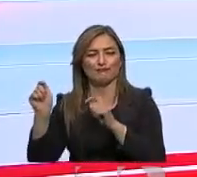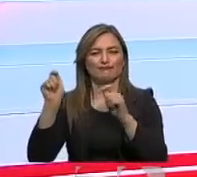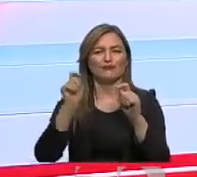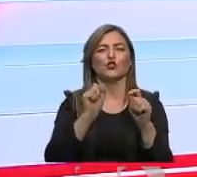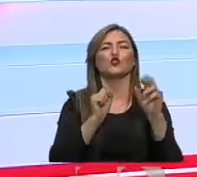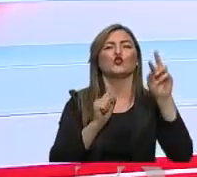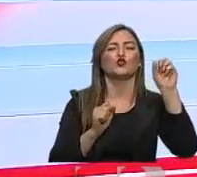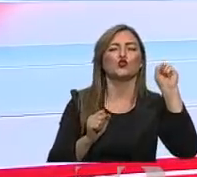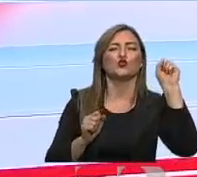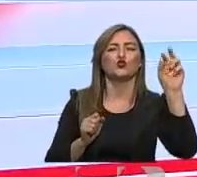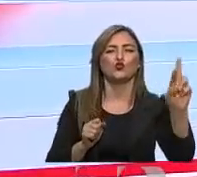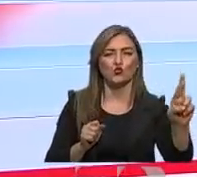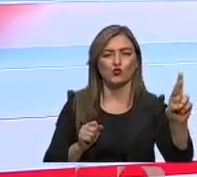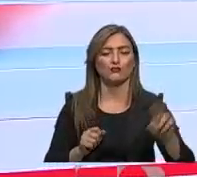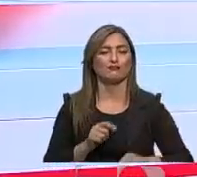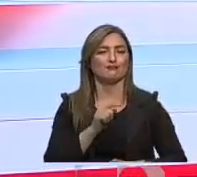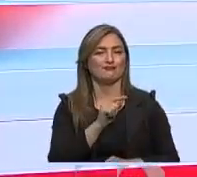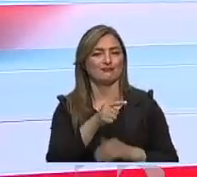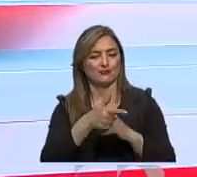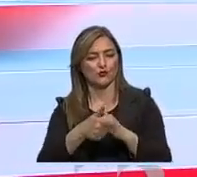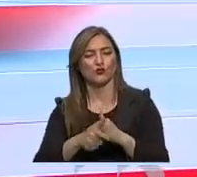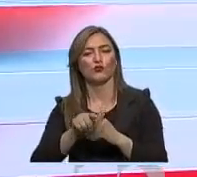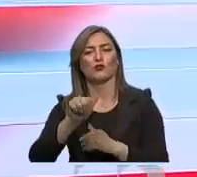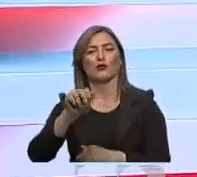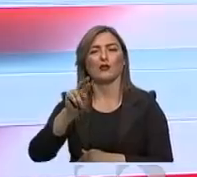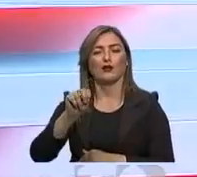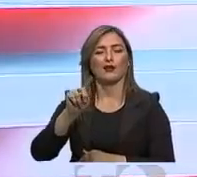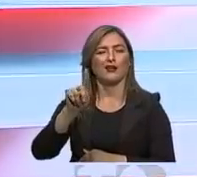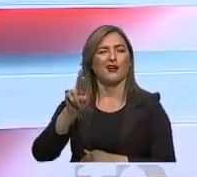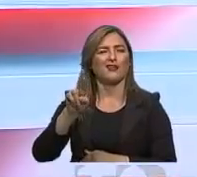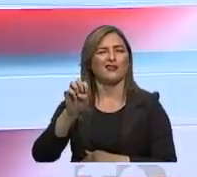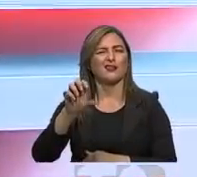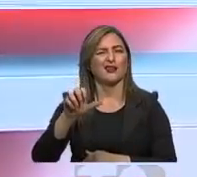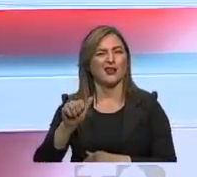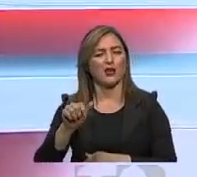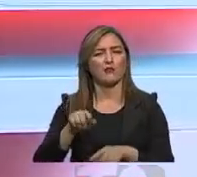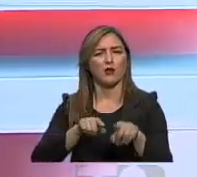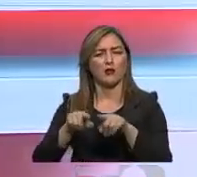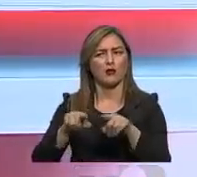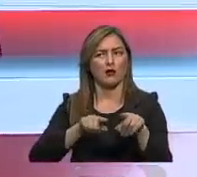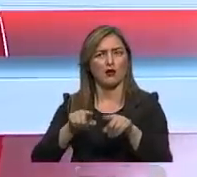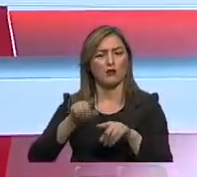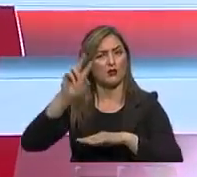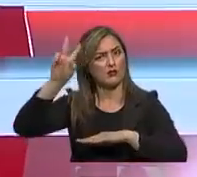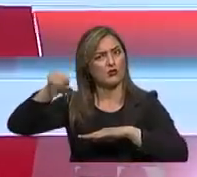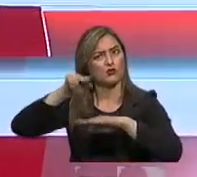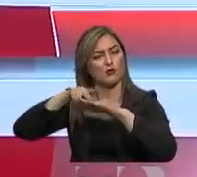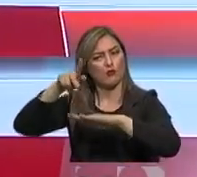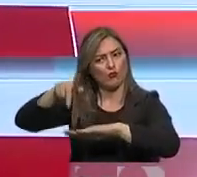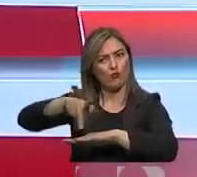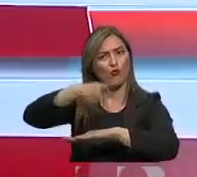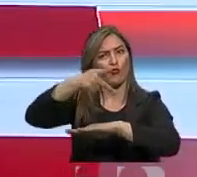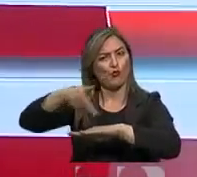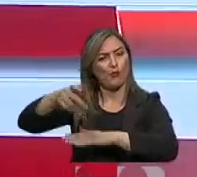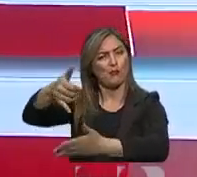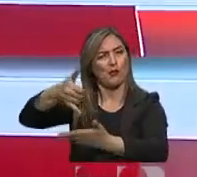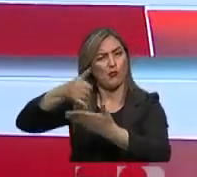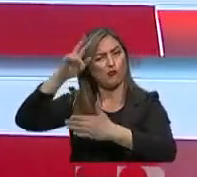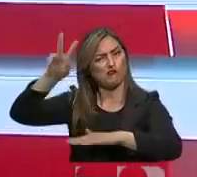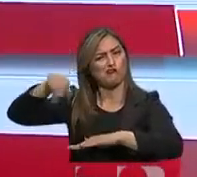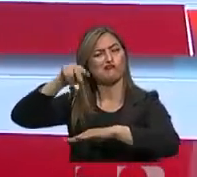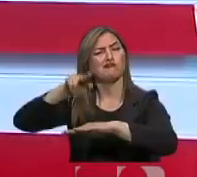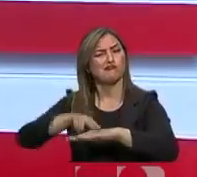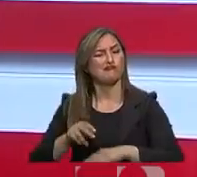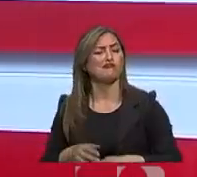sur del país para contarles que la lojana Andrea Rojas Vázquez es la ganadora del concurso nacional de poesía, Premio Nacional